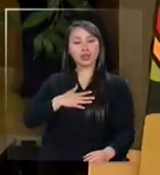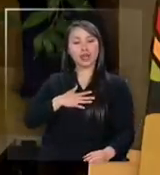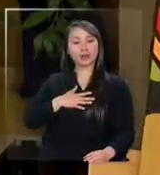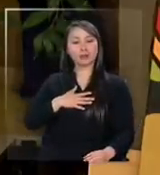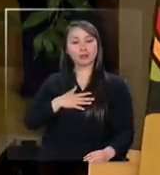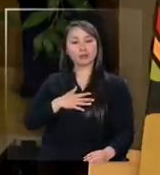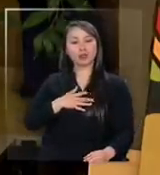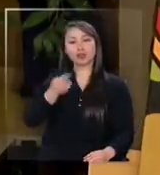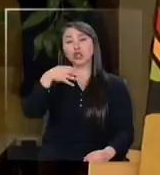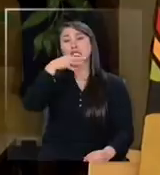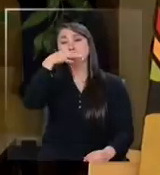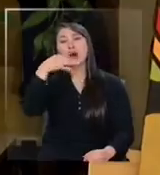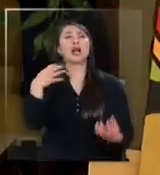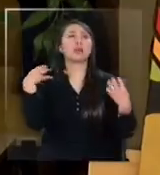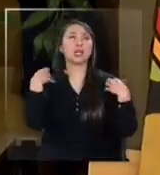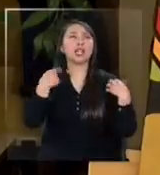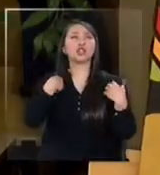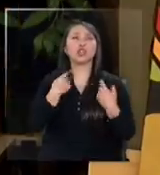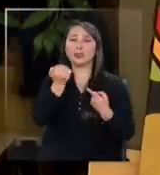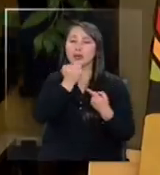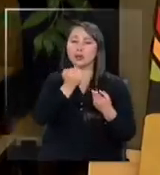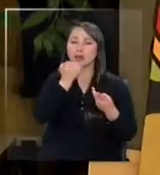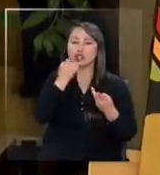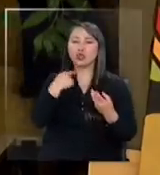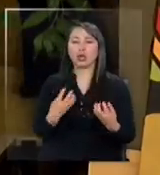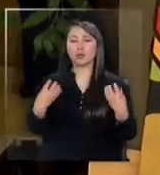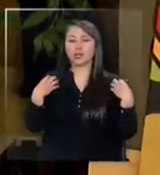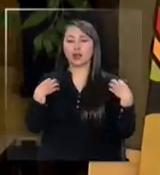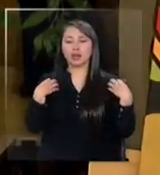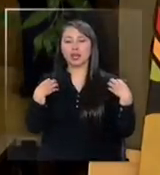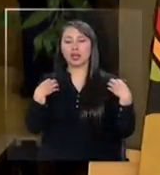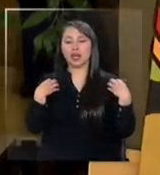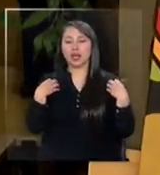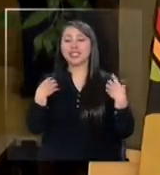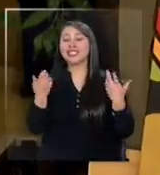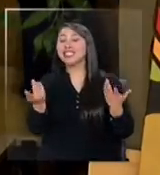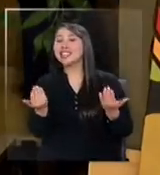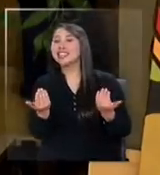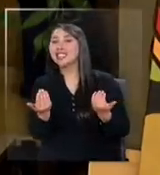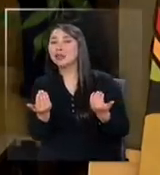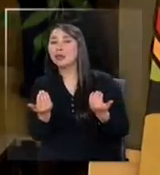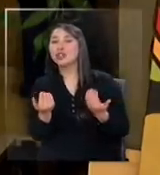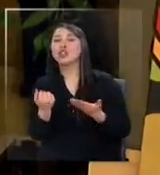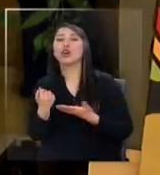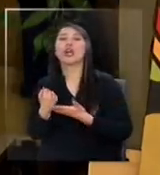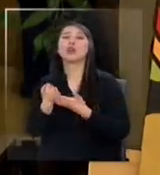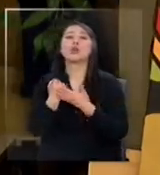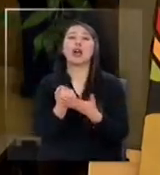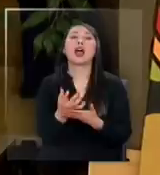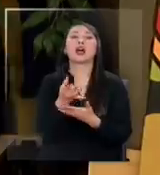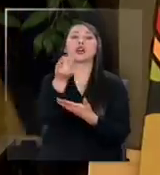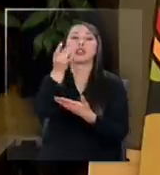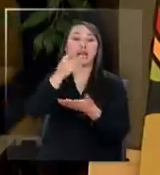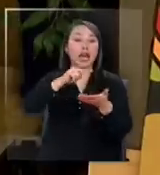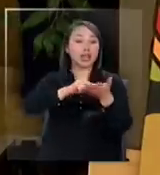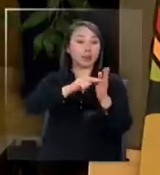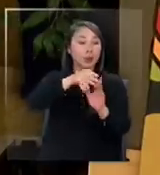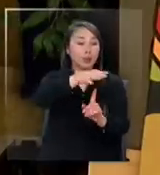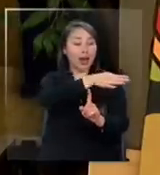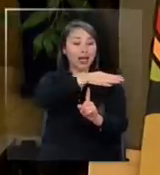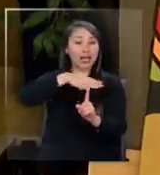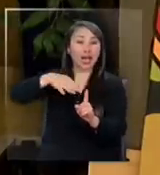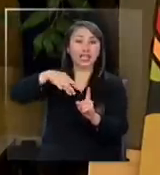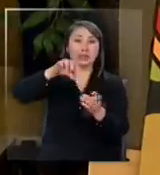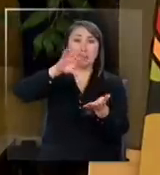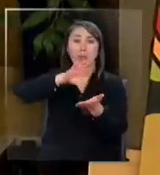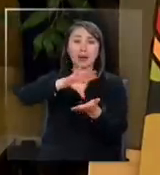con esa asunción de responsabilidad que nos toca, la labor es ayudar a encontrar una solución a esta crisis que tiene al